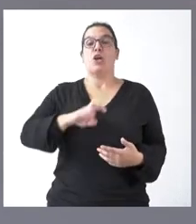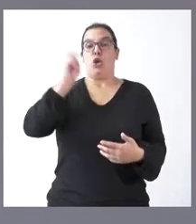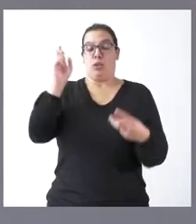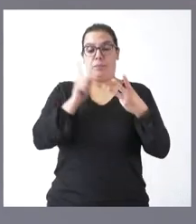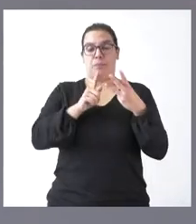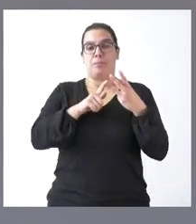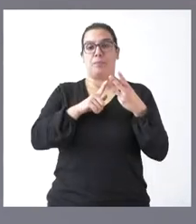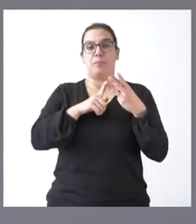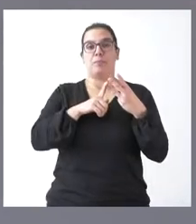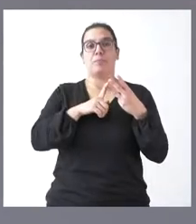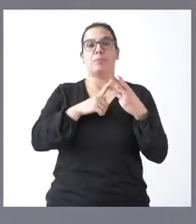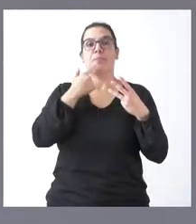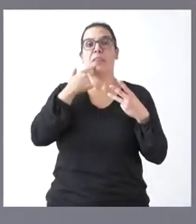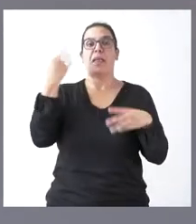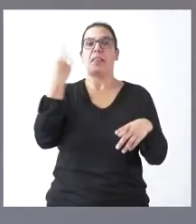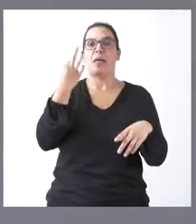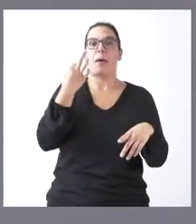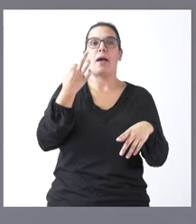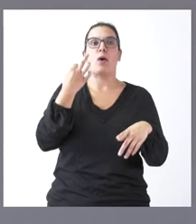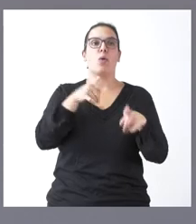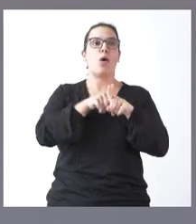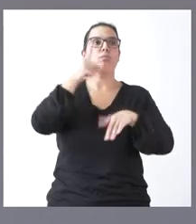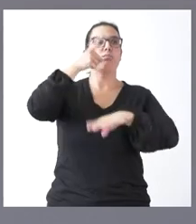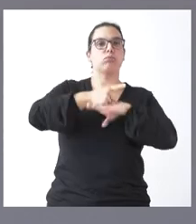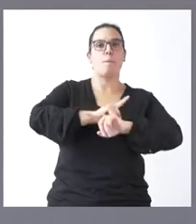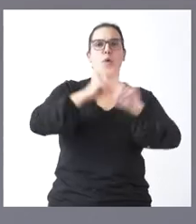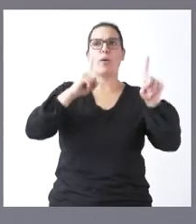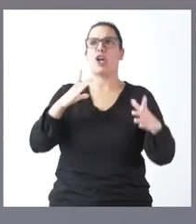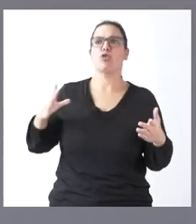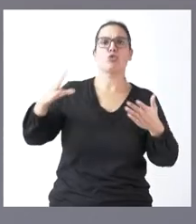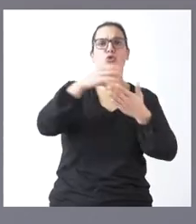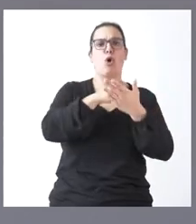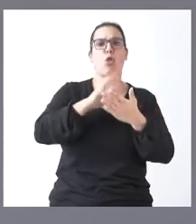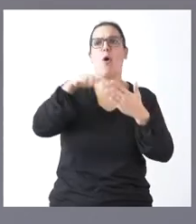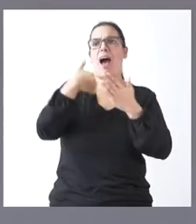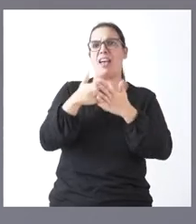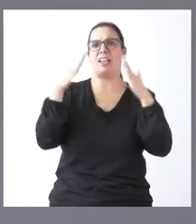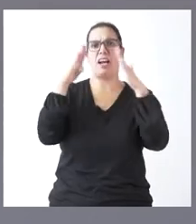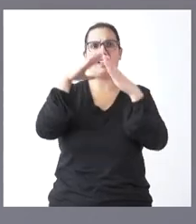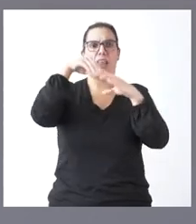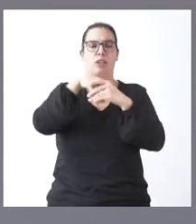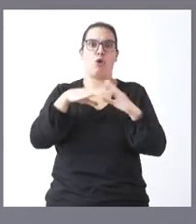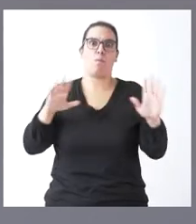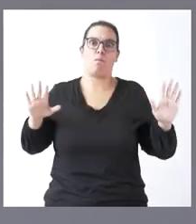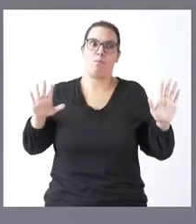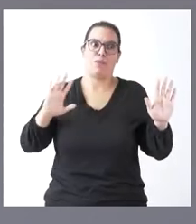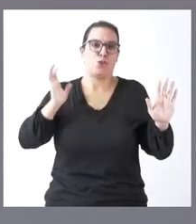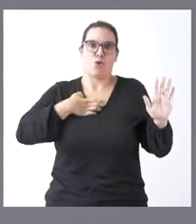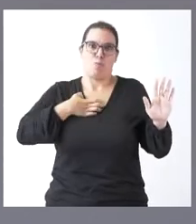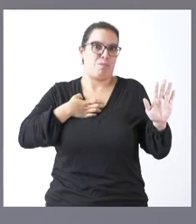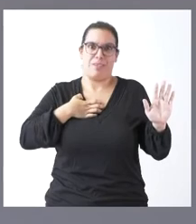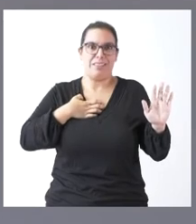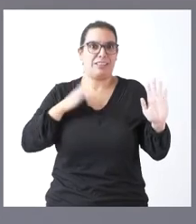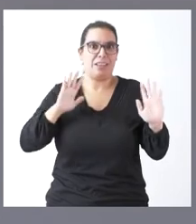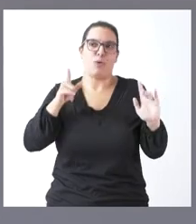si esto tendría que hacerse por la vida de la prohibición en todos los sitios todos los espacios hasta dentro hogares Pues yo no me atrevería tanto y sí